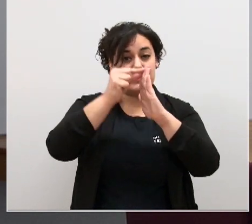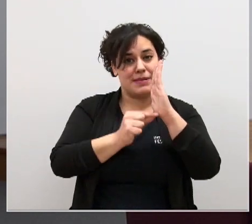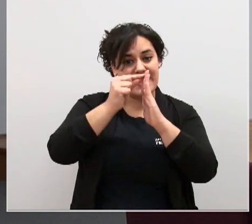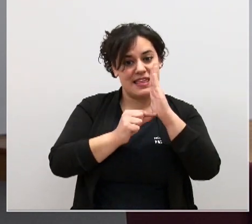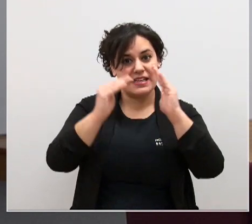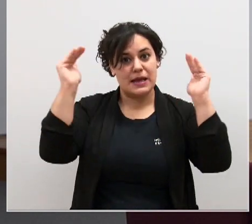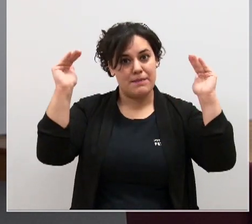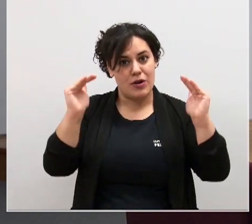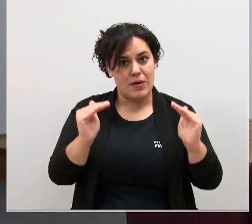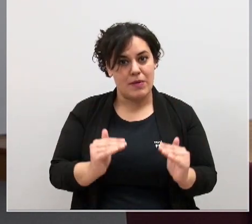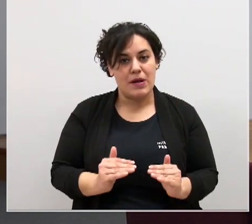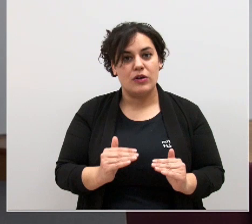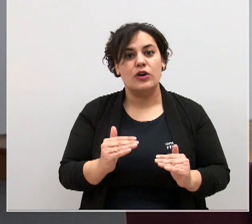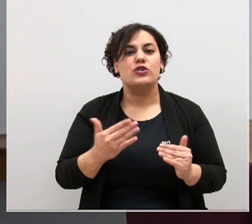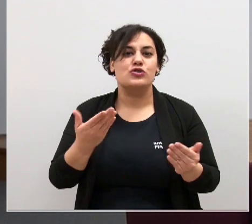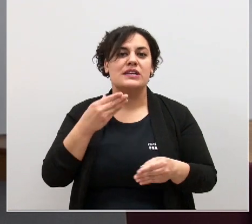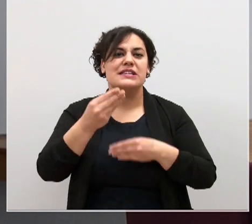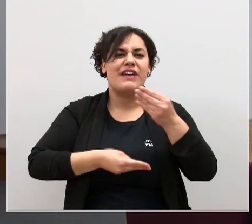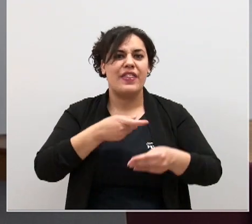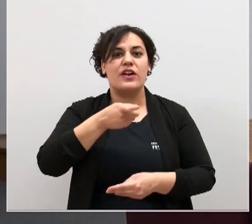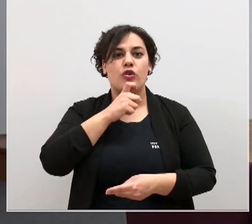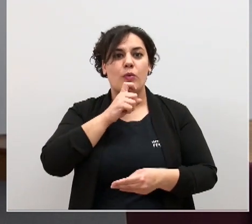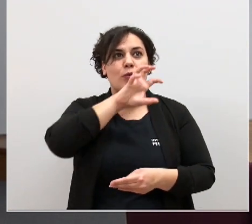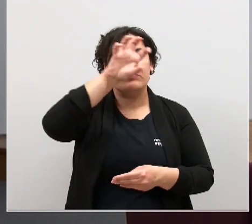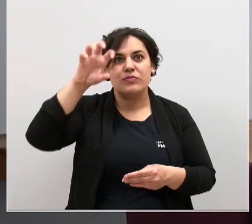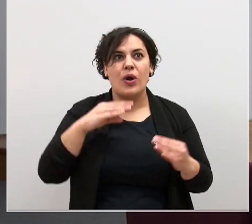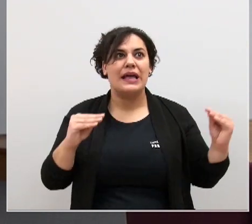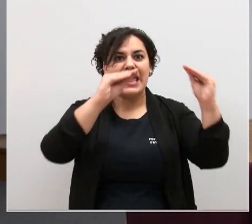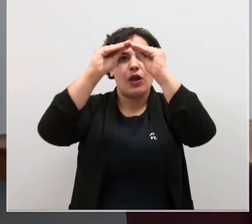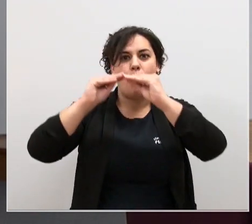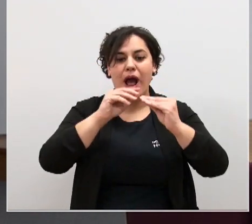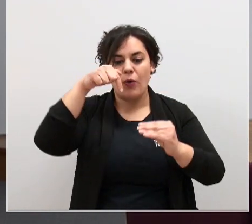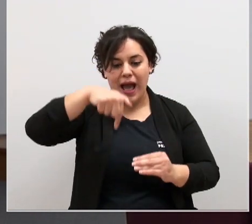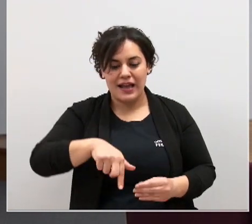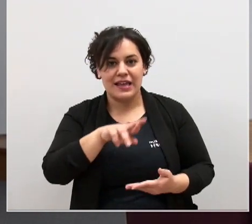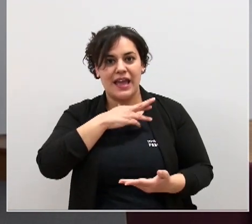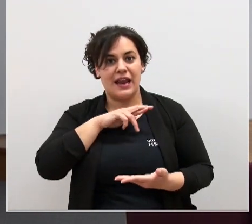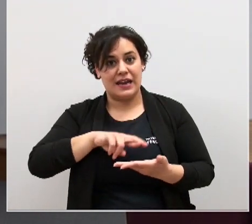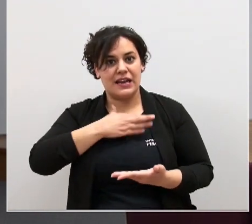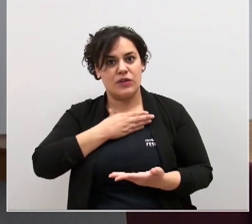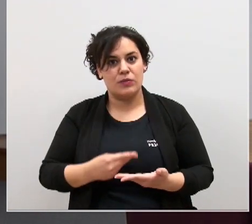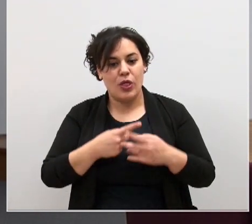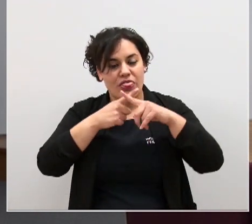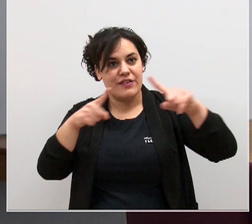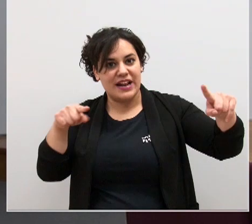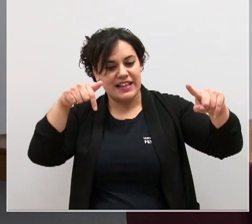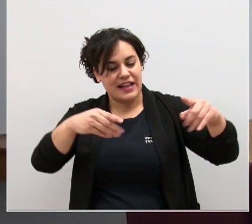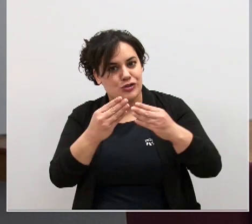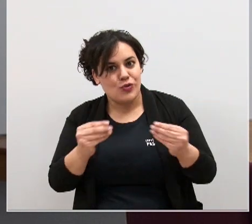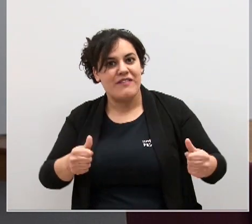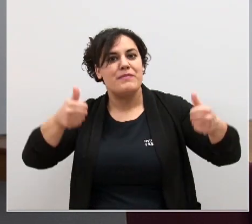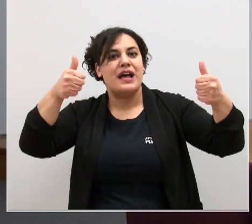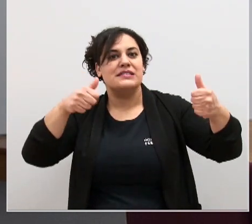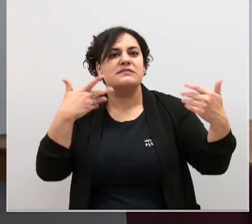comunidades autónomas. ¿Va a pedir la región que se haga a distintas velocidades entre territorios? ¿Cuál es exactamente